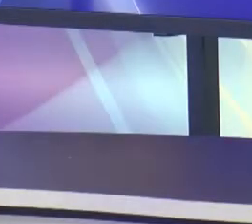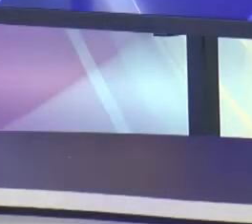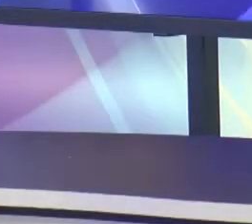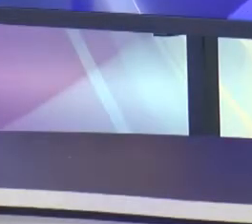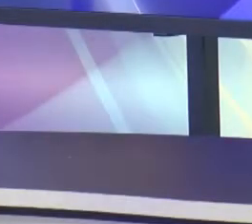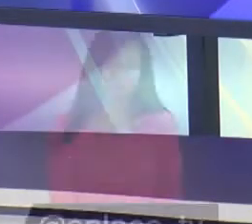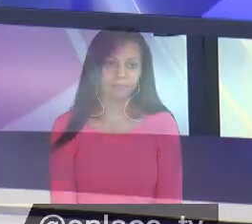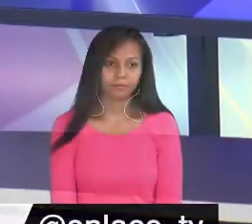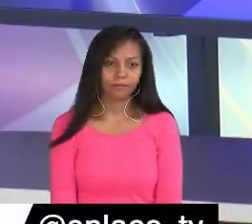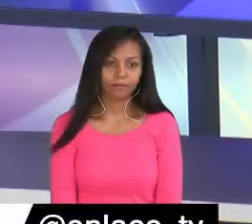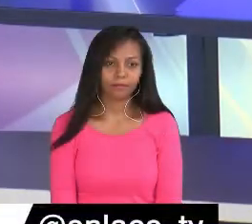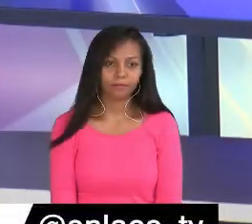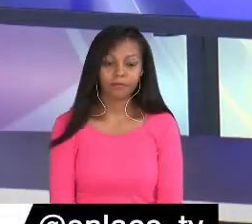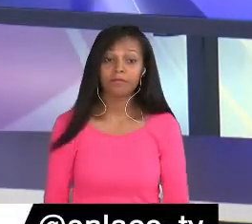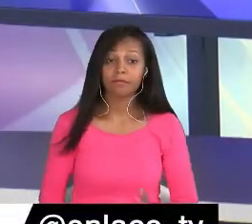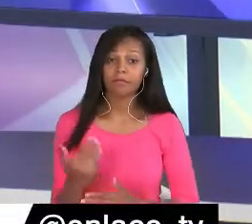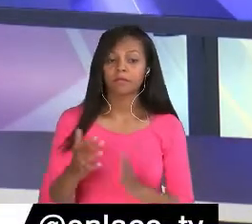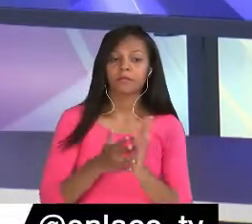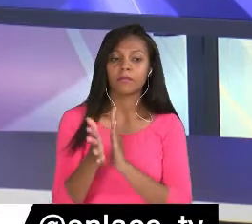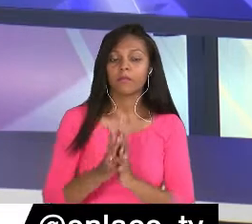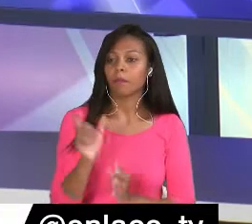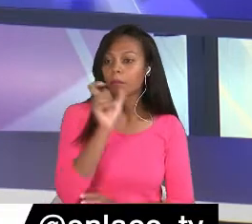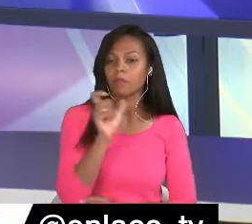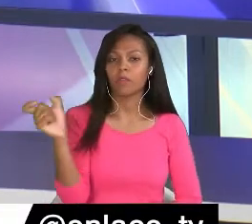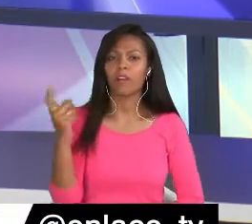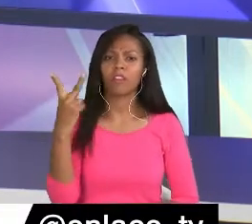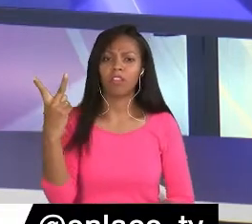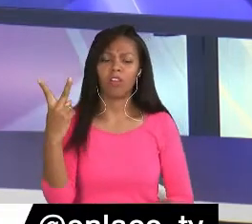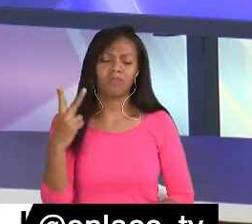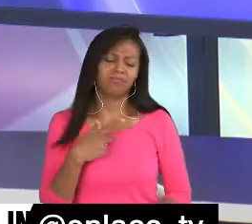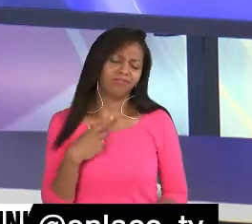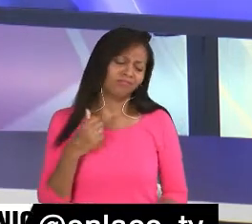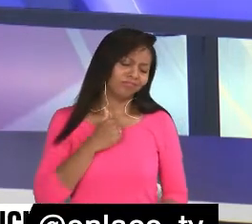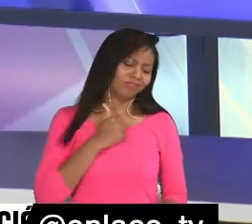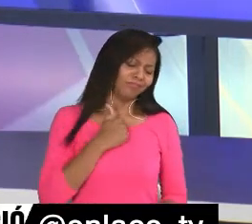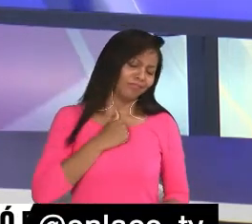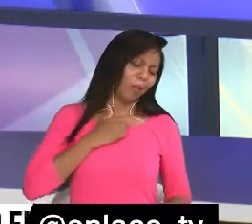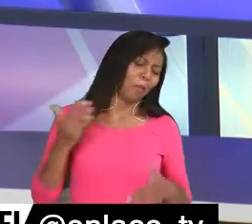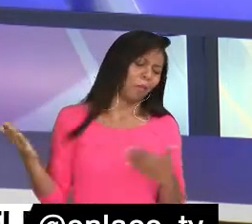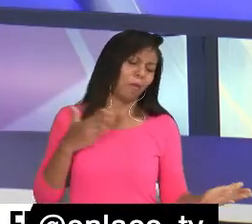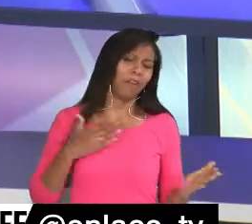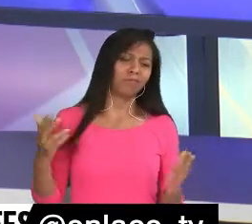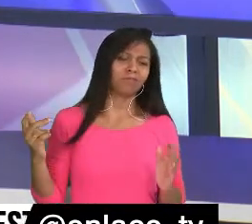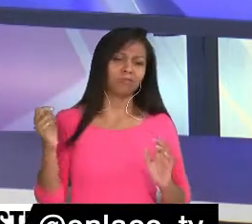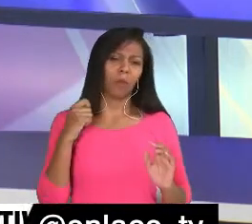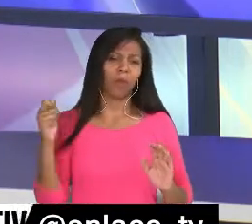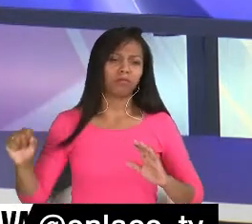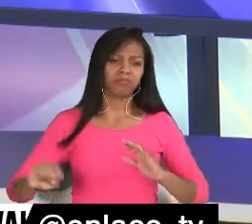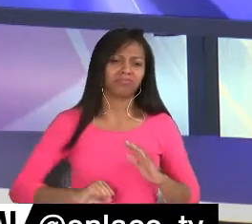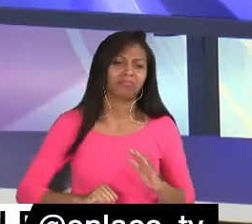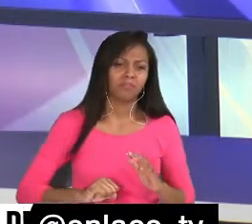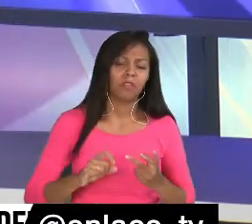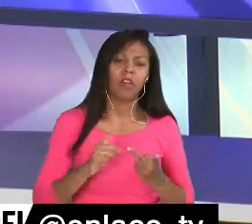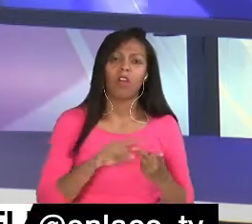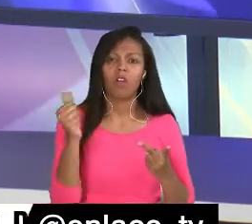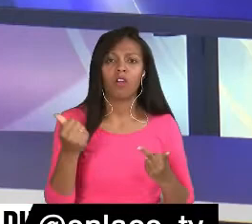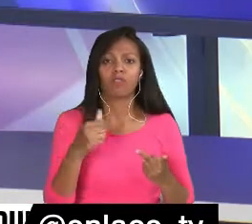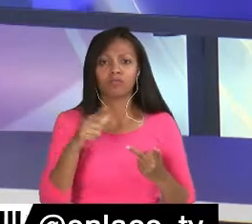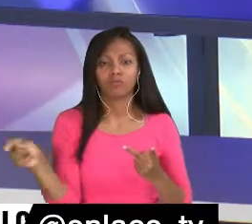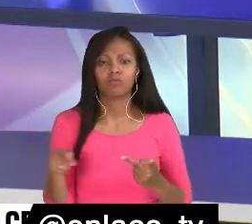Iniciamos con la información. Dos personas se suicidaron en las últimas horas. Uno de los casos se dio en la Comuna 7 y el otro caso en zona rural del municipio de Puerto